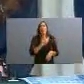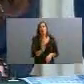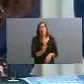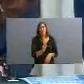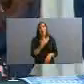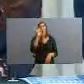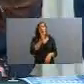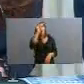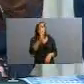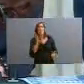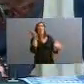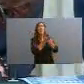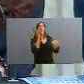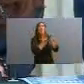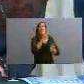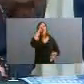Estado, porque